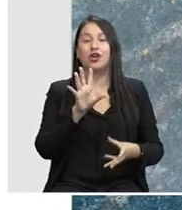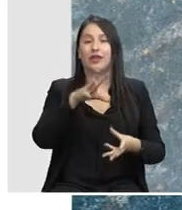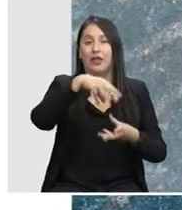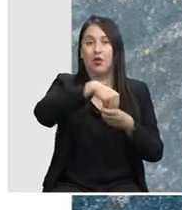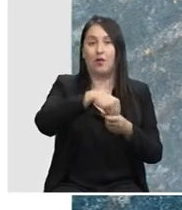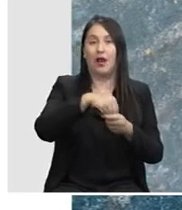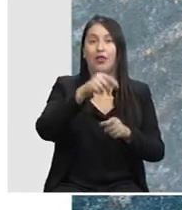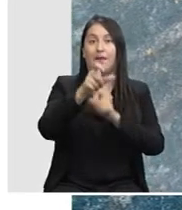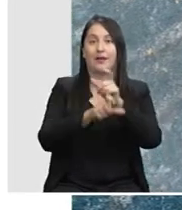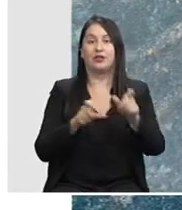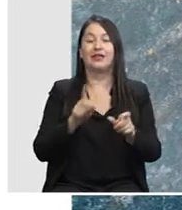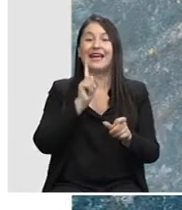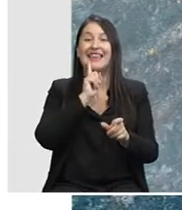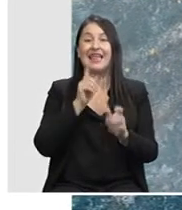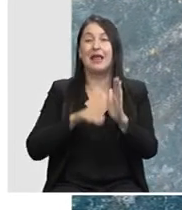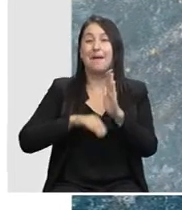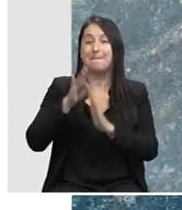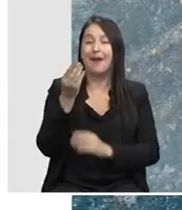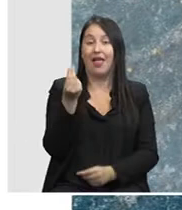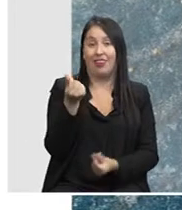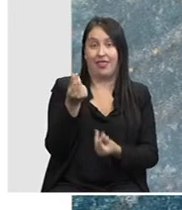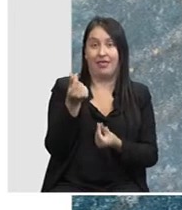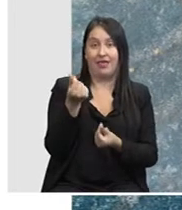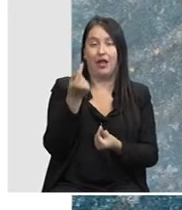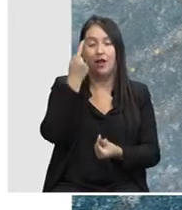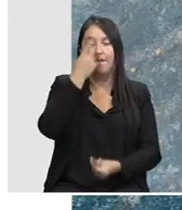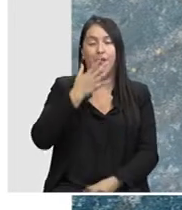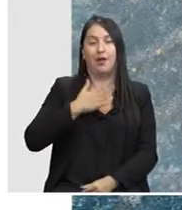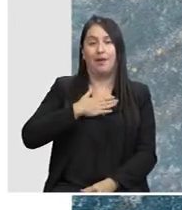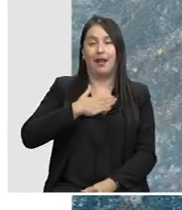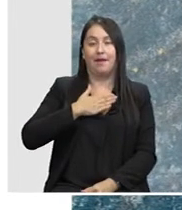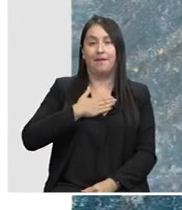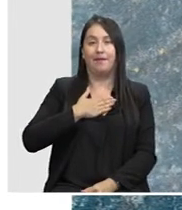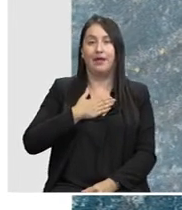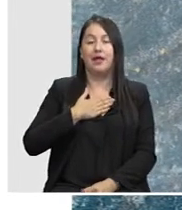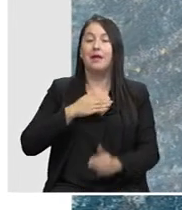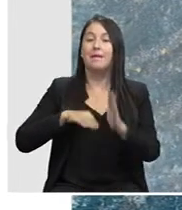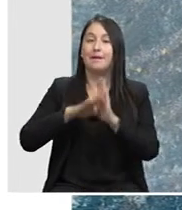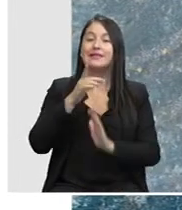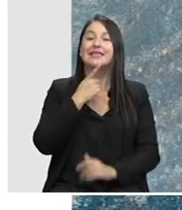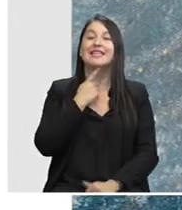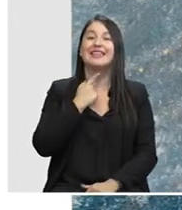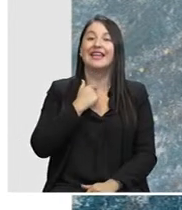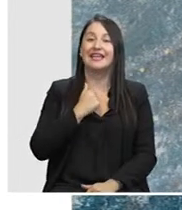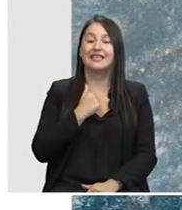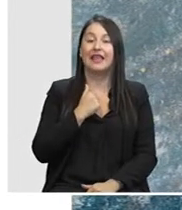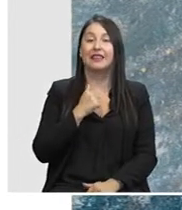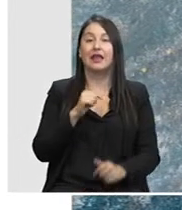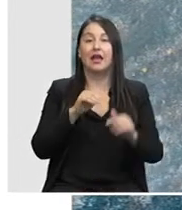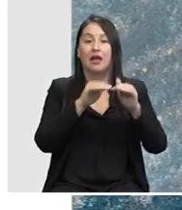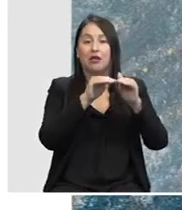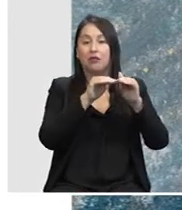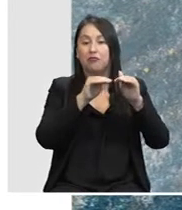gente que tiene más plata, pero lo que a mí personalmente me parece más interesante es que las tendencias se estabilizan,